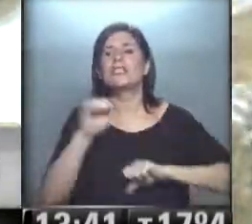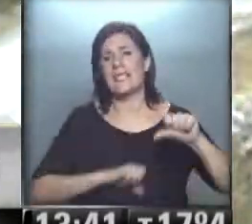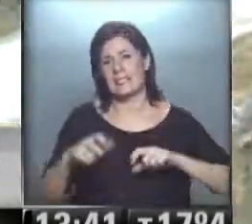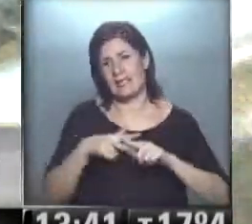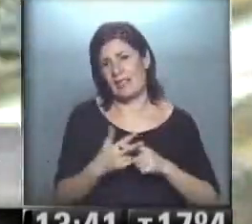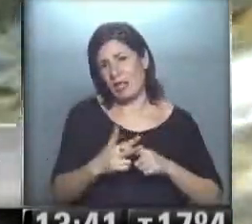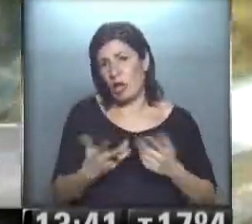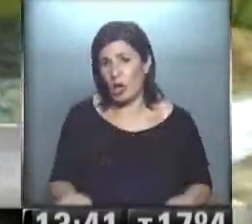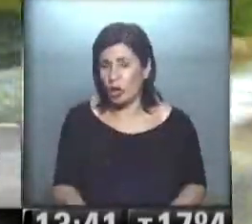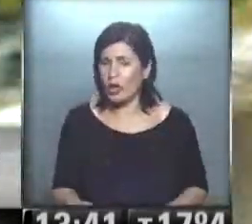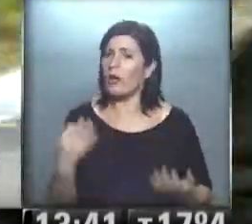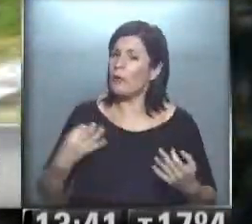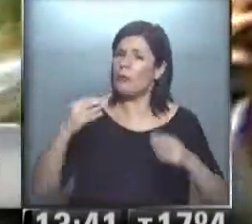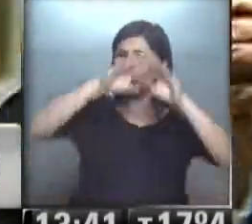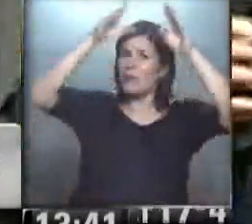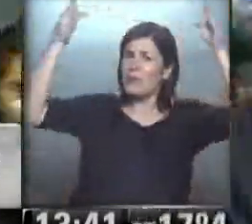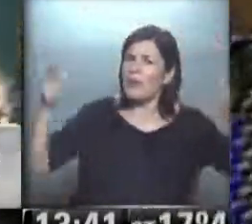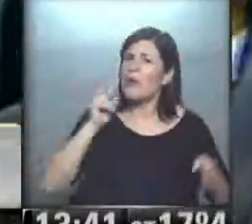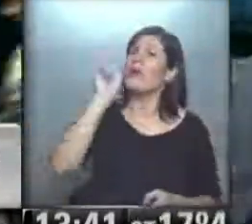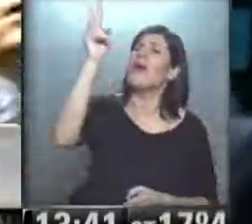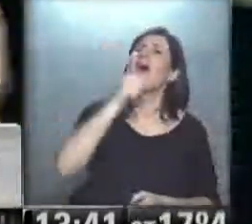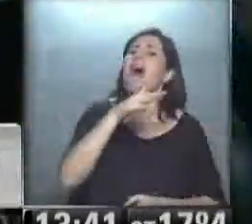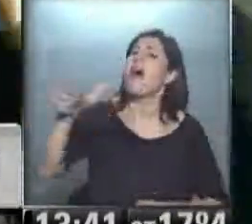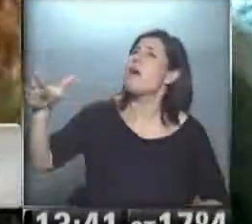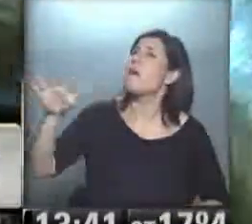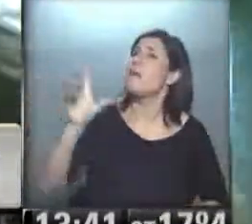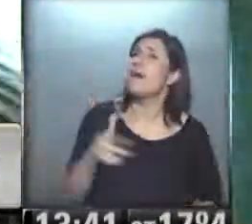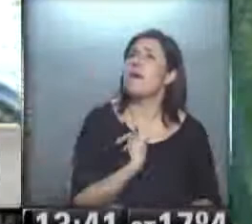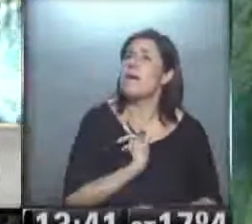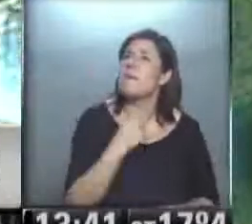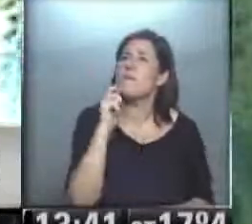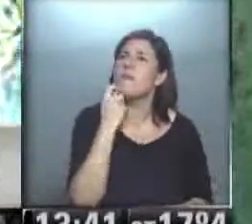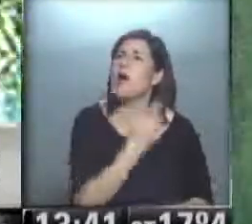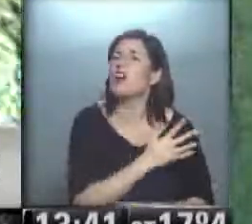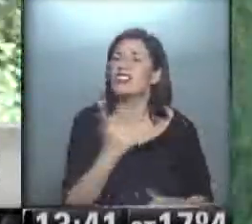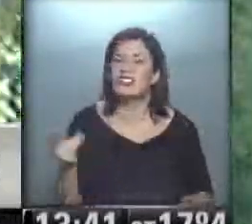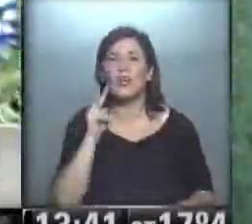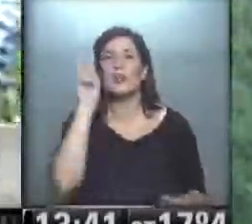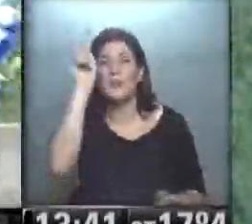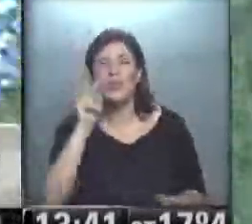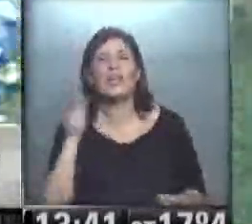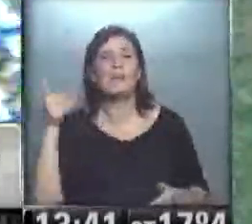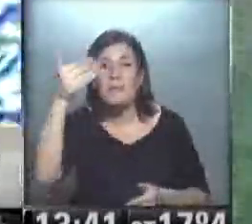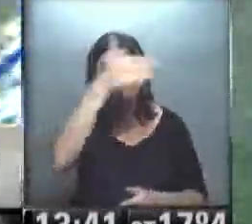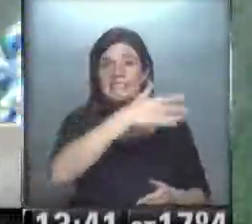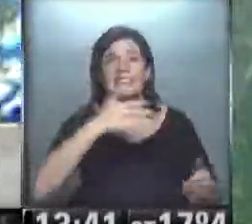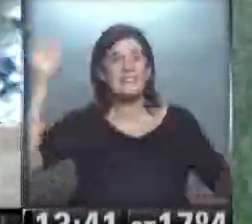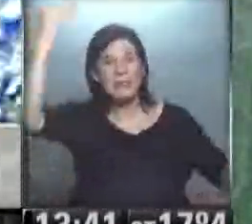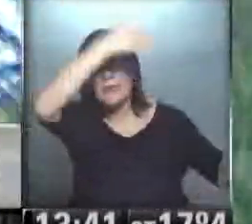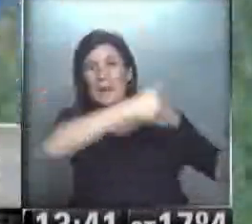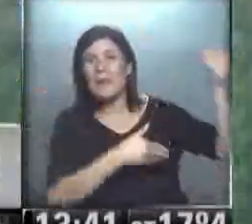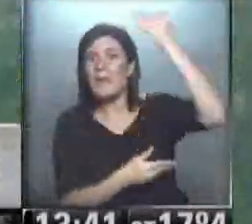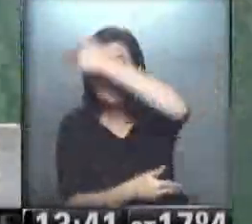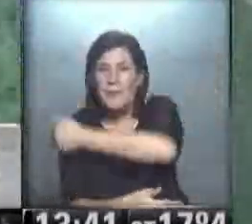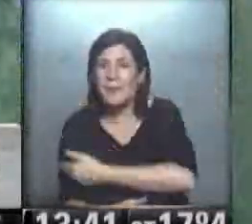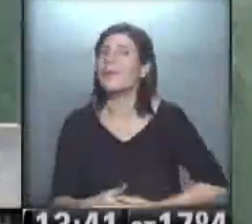Tecnología. Qué bárbaro este techo, es increíble, ¿eh? La verdad, divino, ¿eh? Poder ver cómo las especies te pasan por arriba. Nadan bueno. Encima